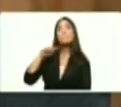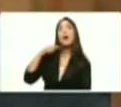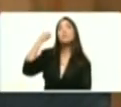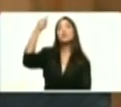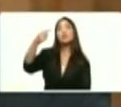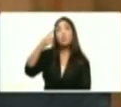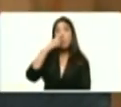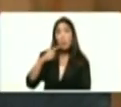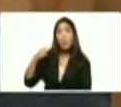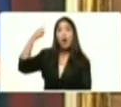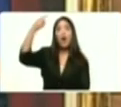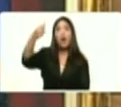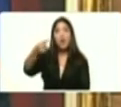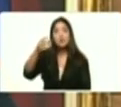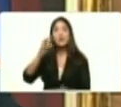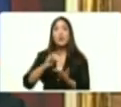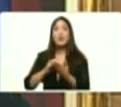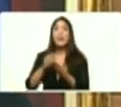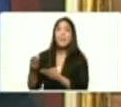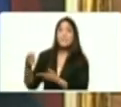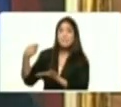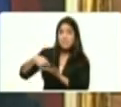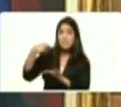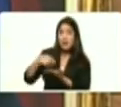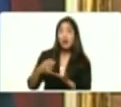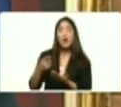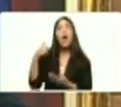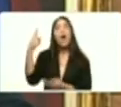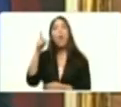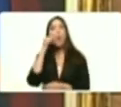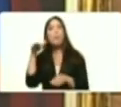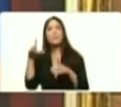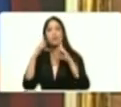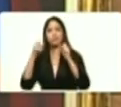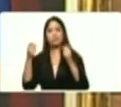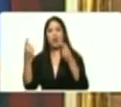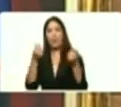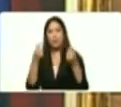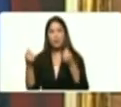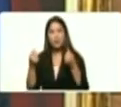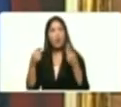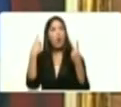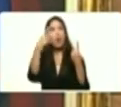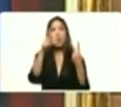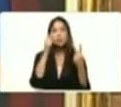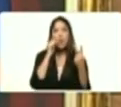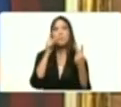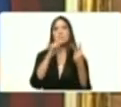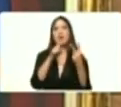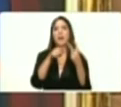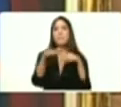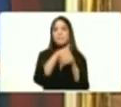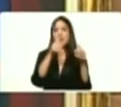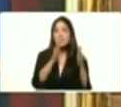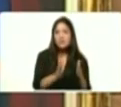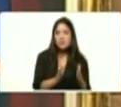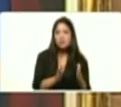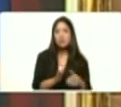año, y refinancia, ahí está Jesús Farías, también economista, Rodolfo Medina, ministro